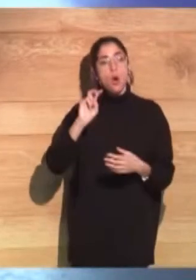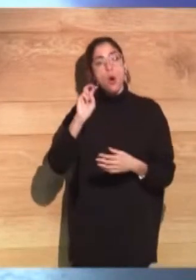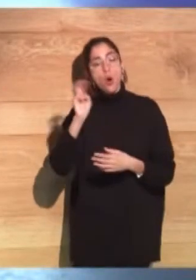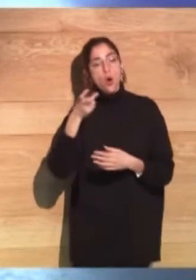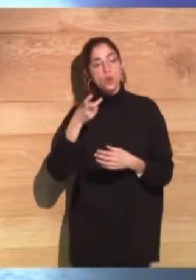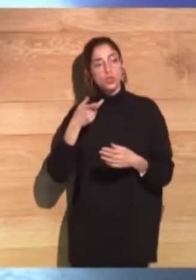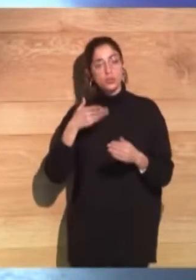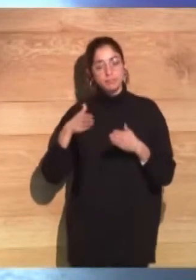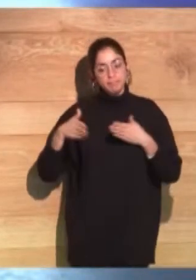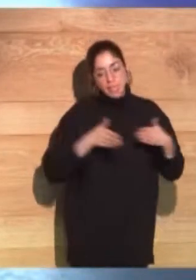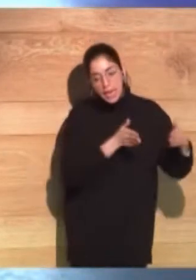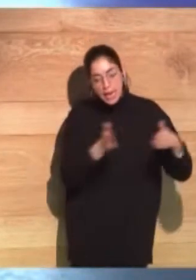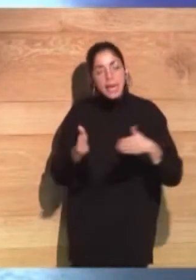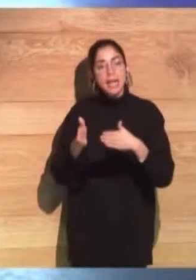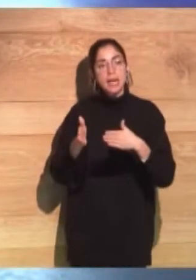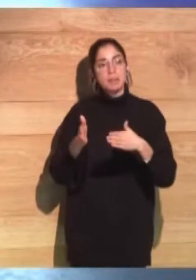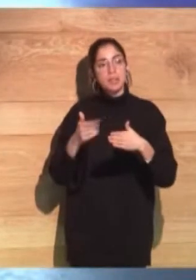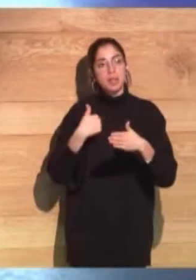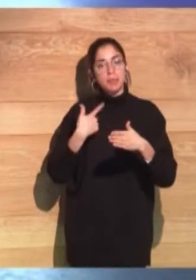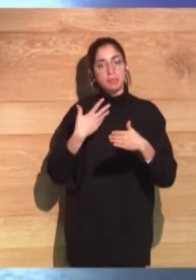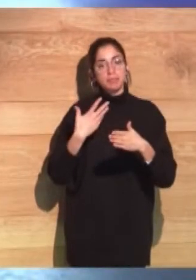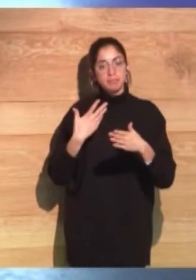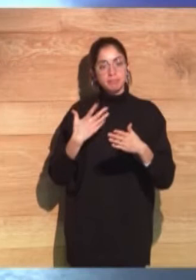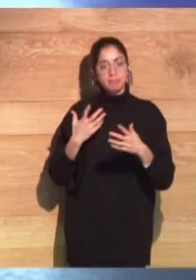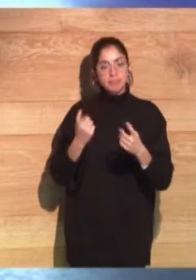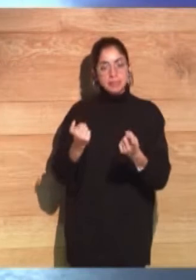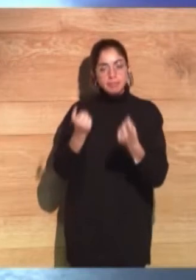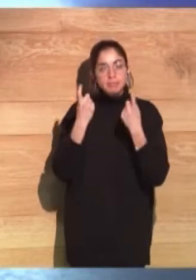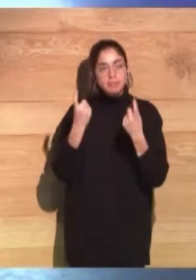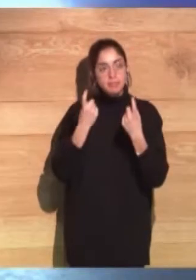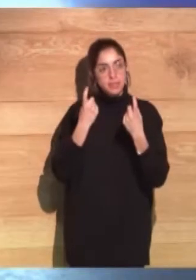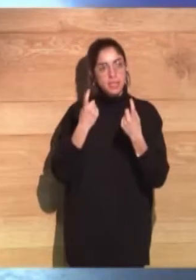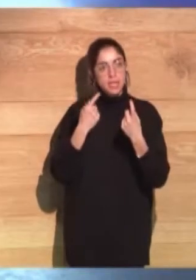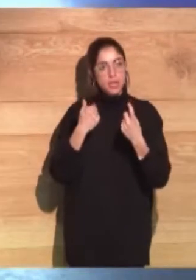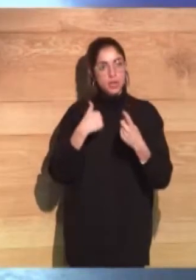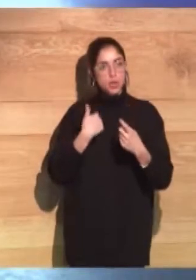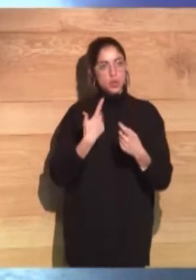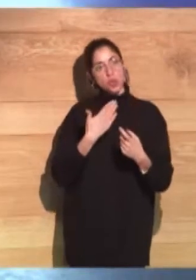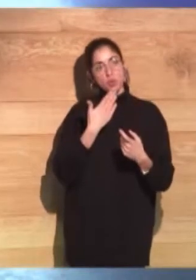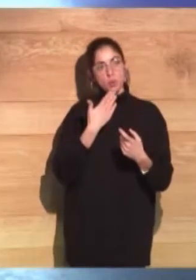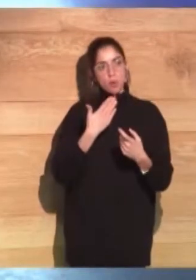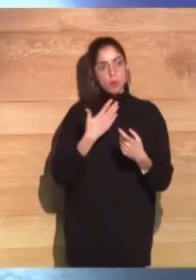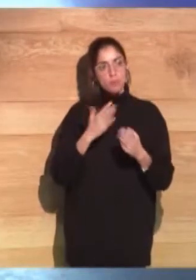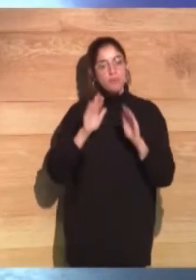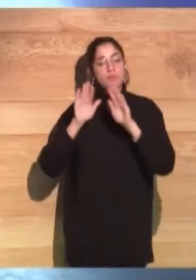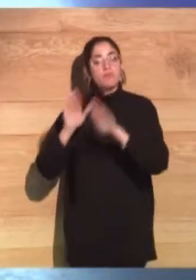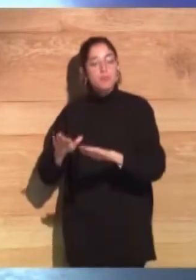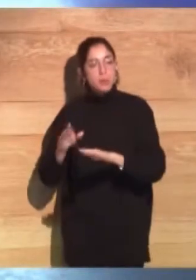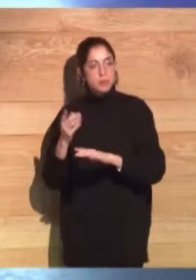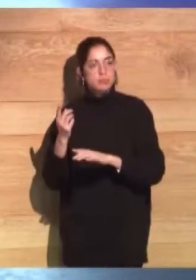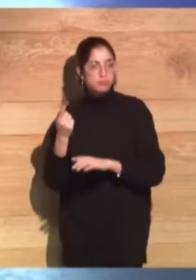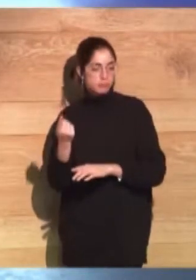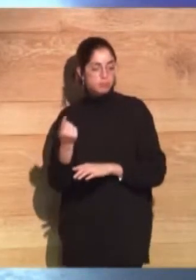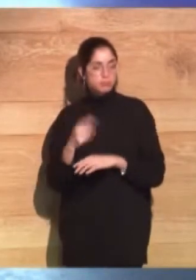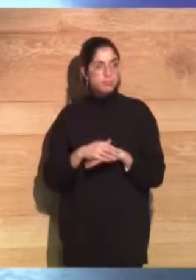el camino y que me permitieron tomar una postura. Y eso ha sido